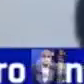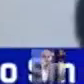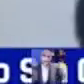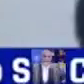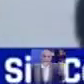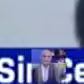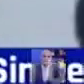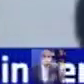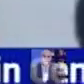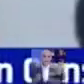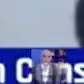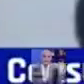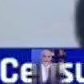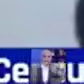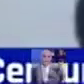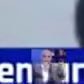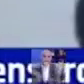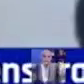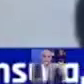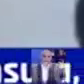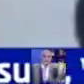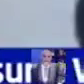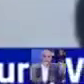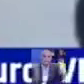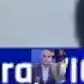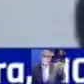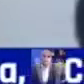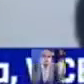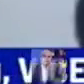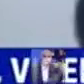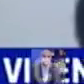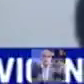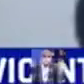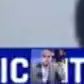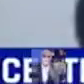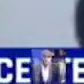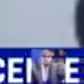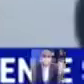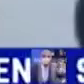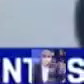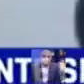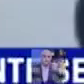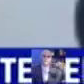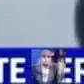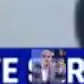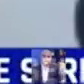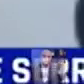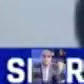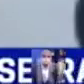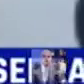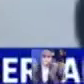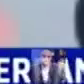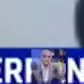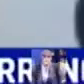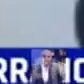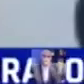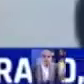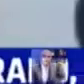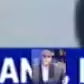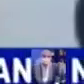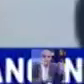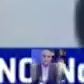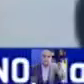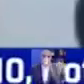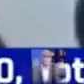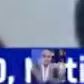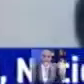es el molino del moche, de los fideicomisos, de los contratos por adjudicación directa, y pues bueno, la